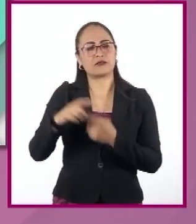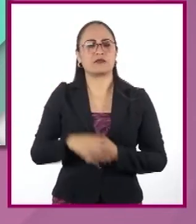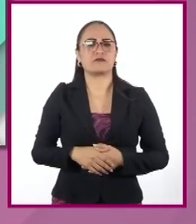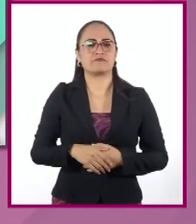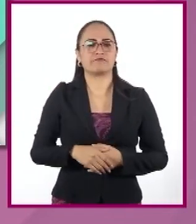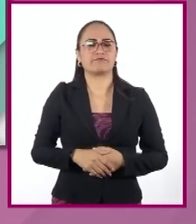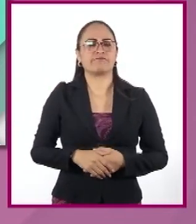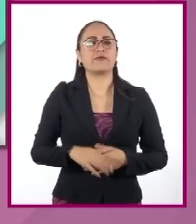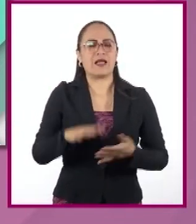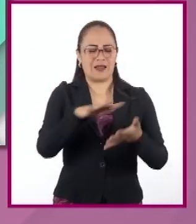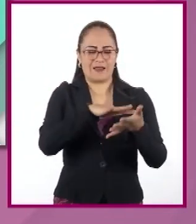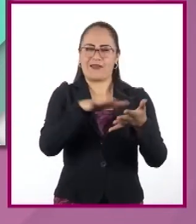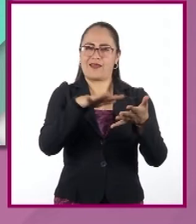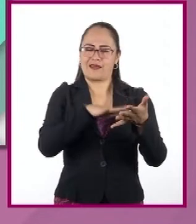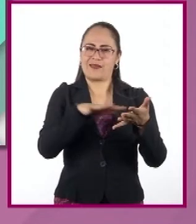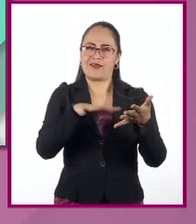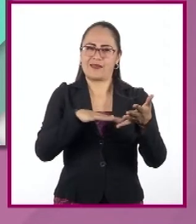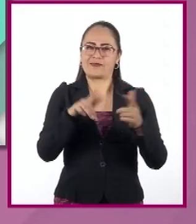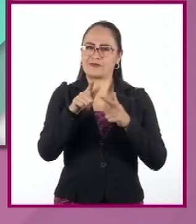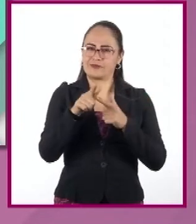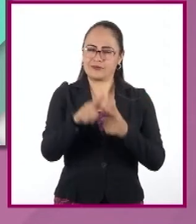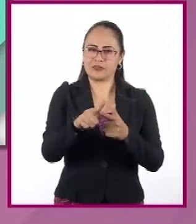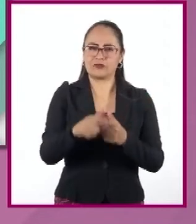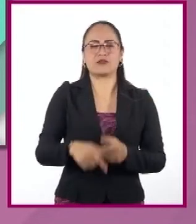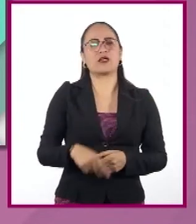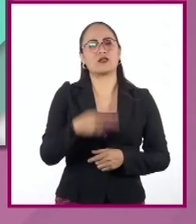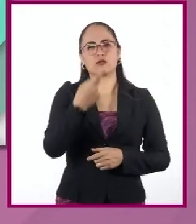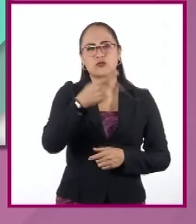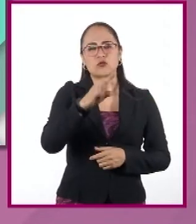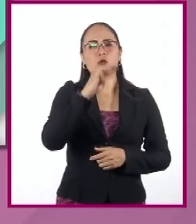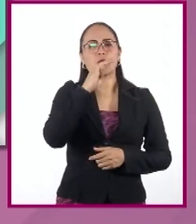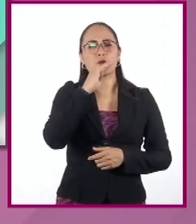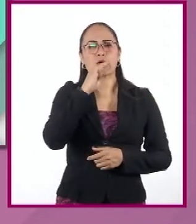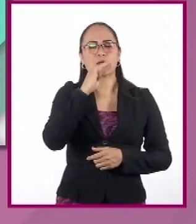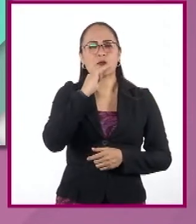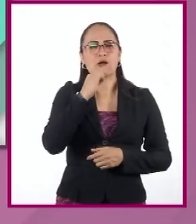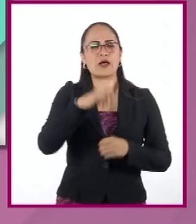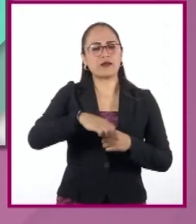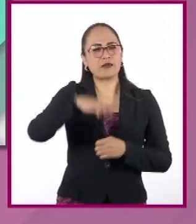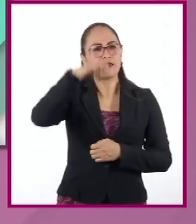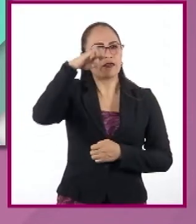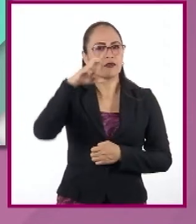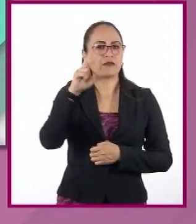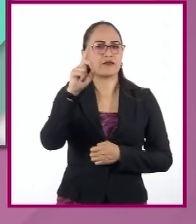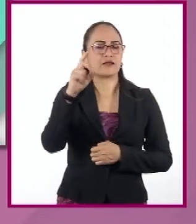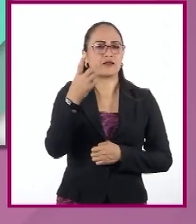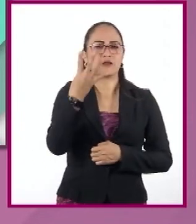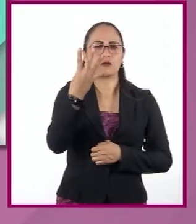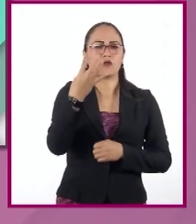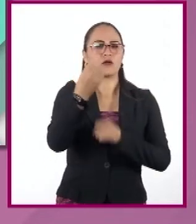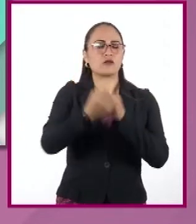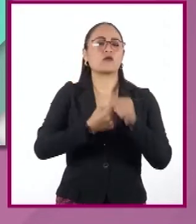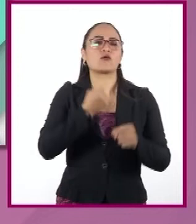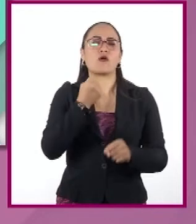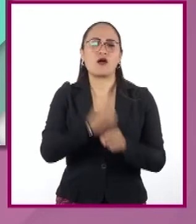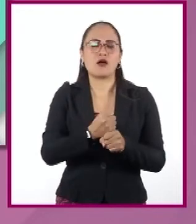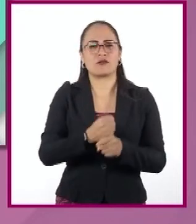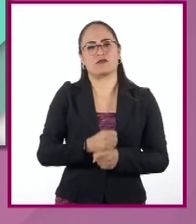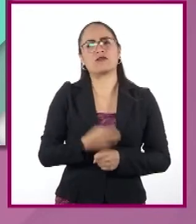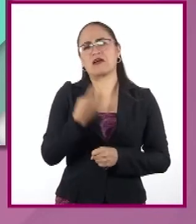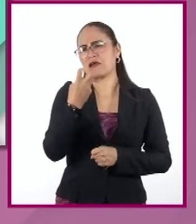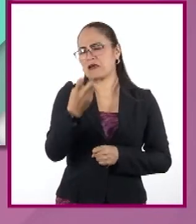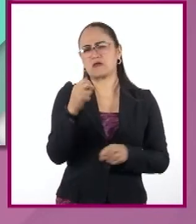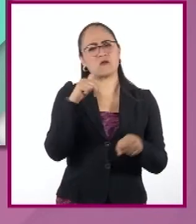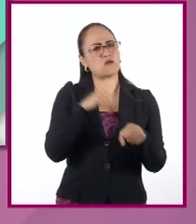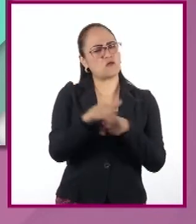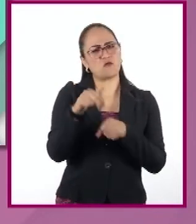Siguiendo con la lectura, encontramos que la mamá de Jimena tiene 34 años, dato que también representa